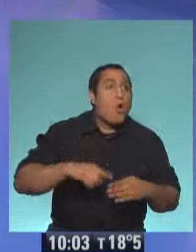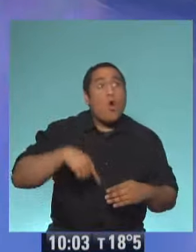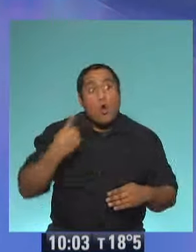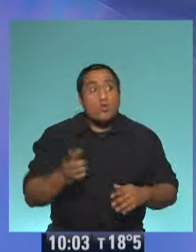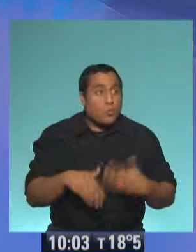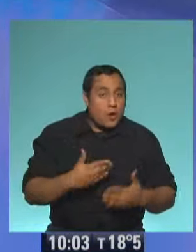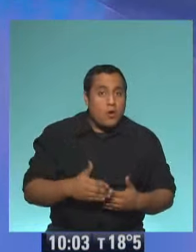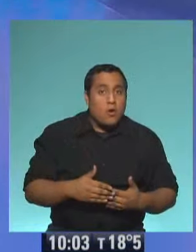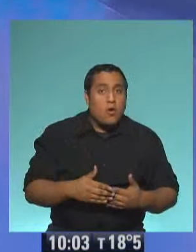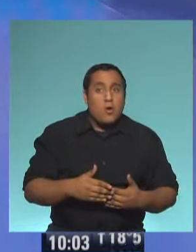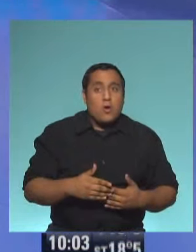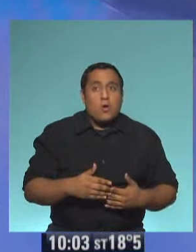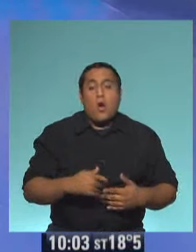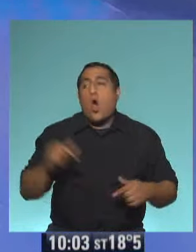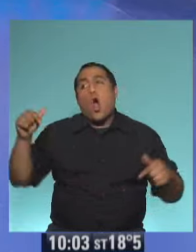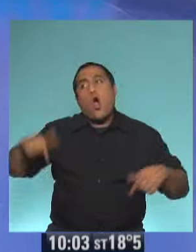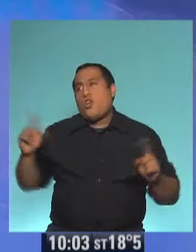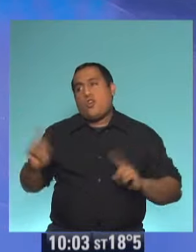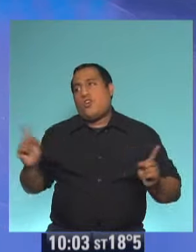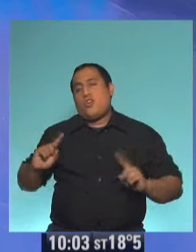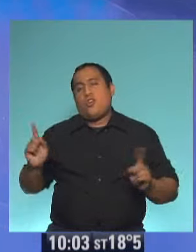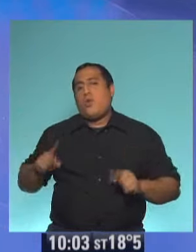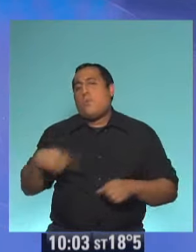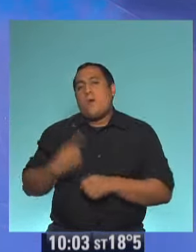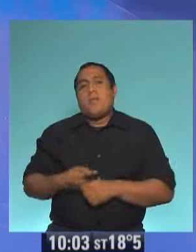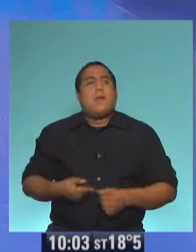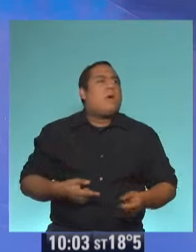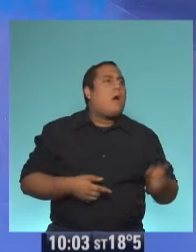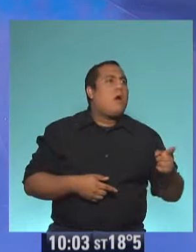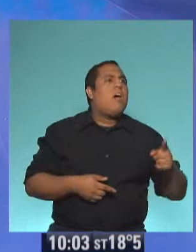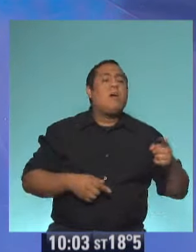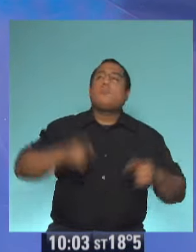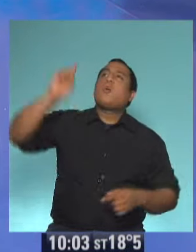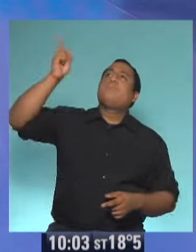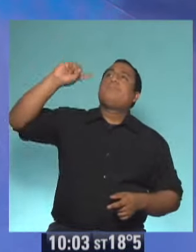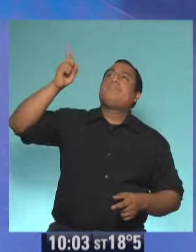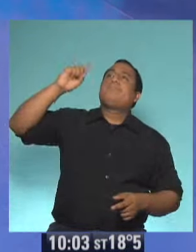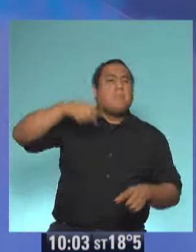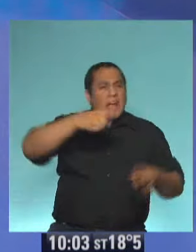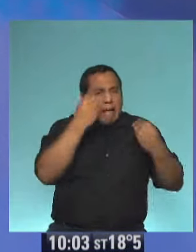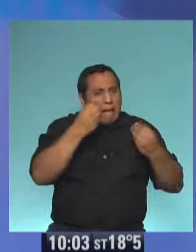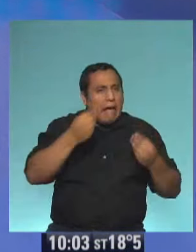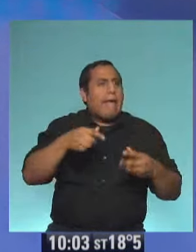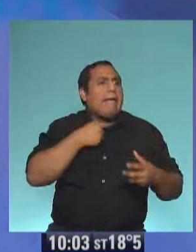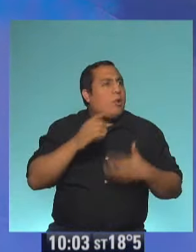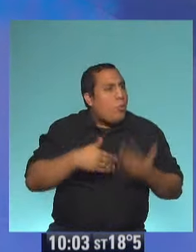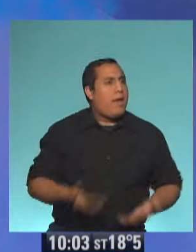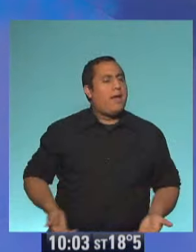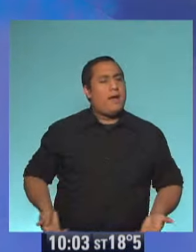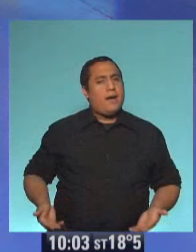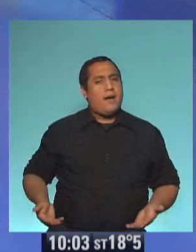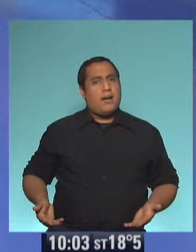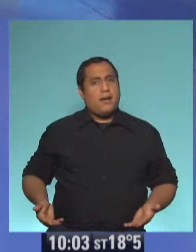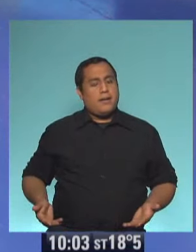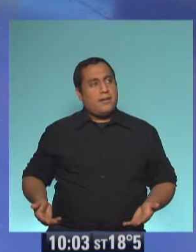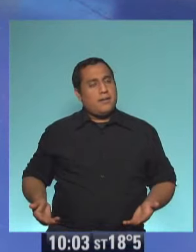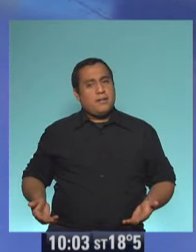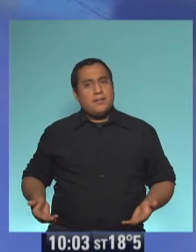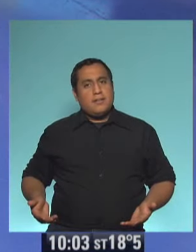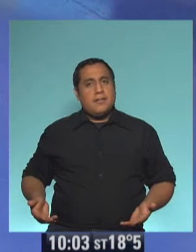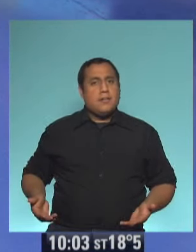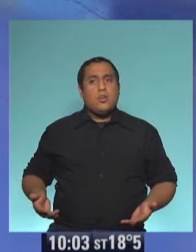otro juego? No hay otro, hoy no, ¿no hay otro juego. Hoy no, para, hoy no. No me hagas así con el dedito vos, ¿eh? No me hagas así con el dedito. Queremos jugar. Hay muchos juegos, pero el tiempo